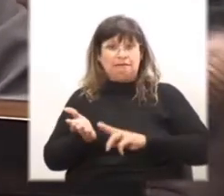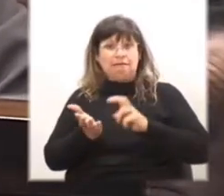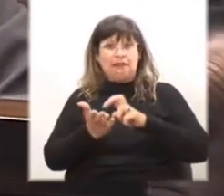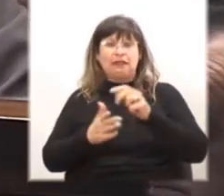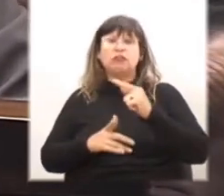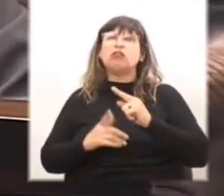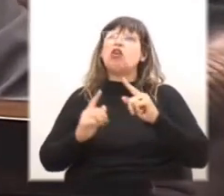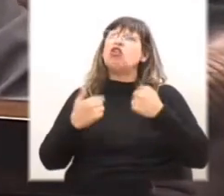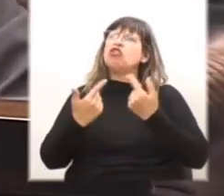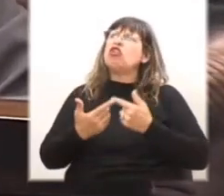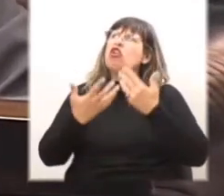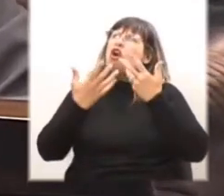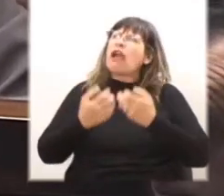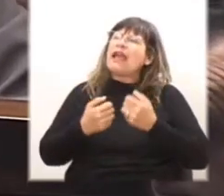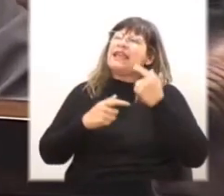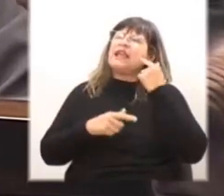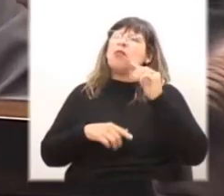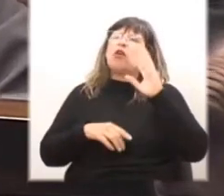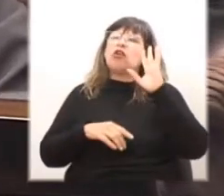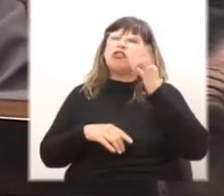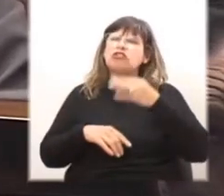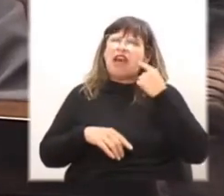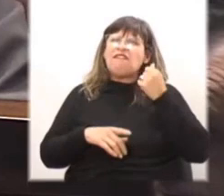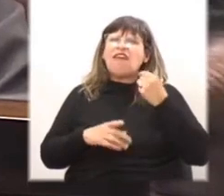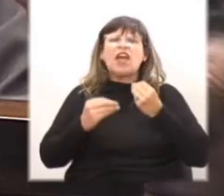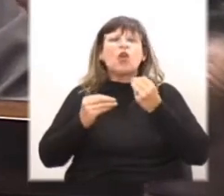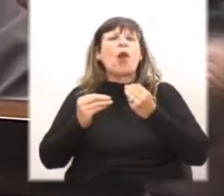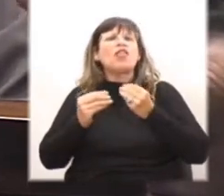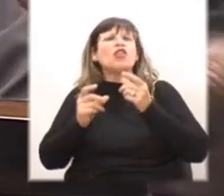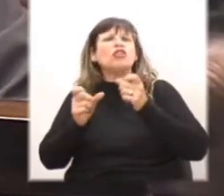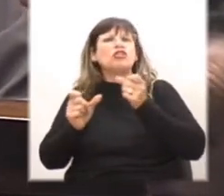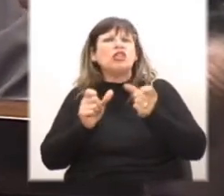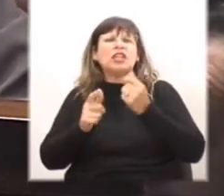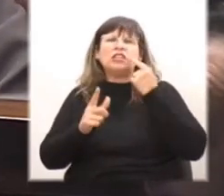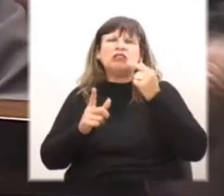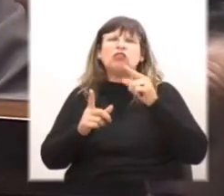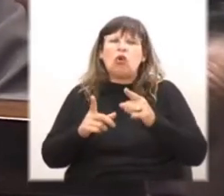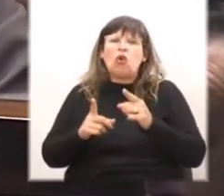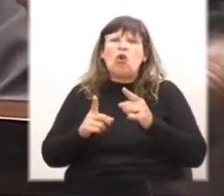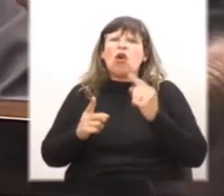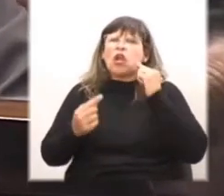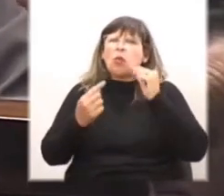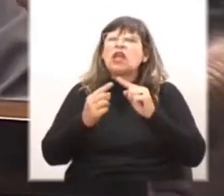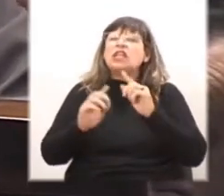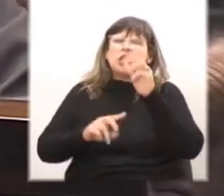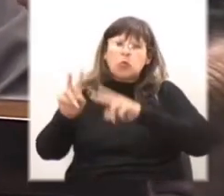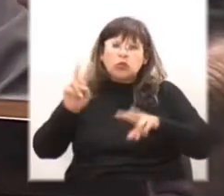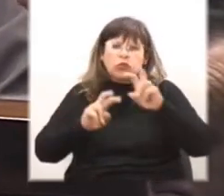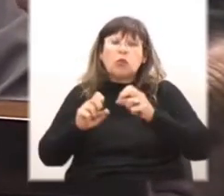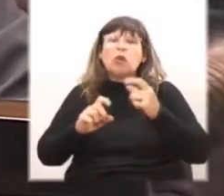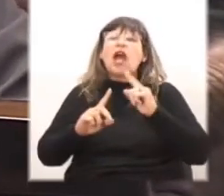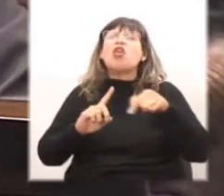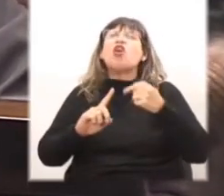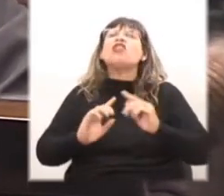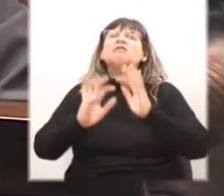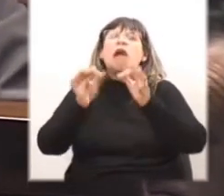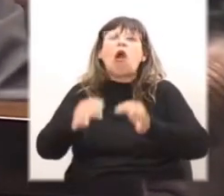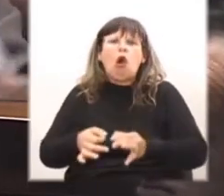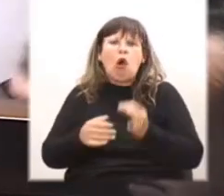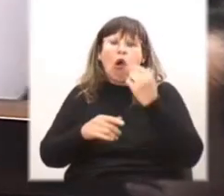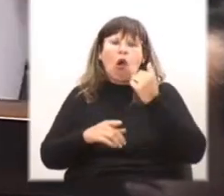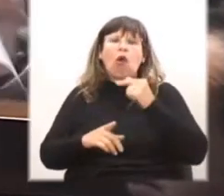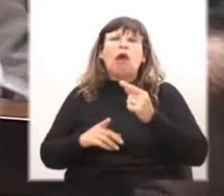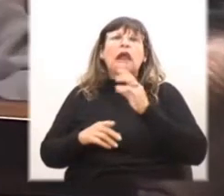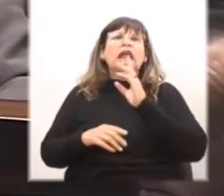saber cuándo se realizó el sondeo, qué objetivo se buscó, qué alcance territorial tuvo, qué